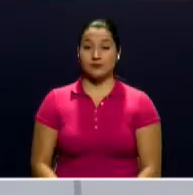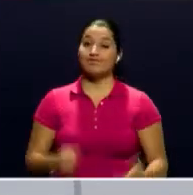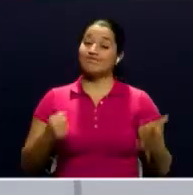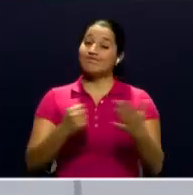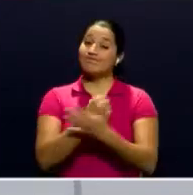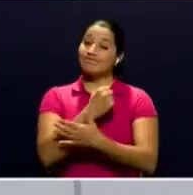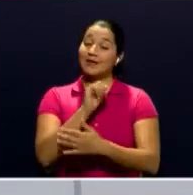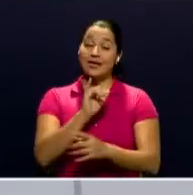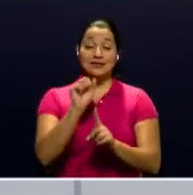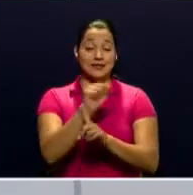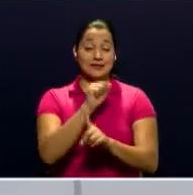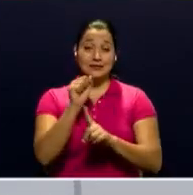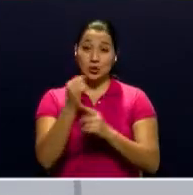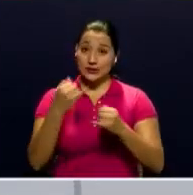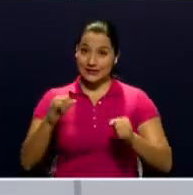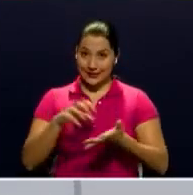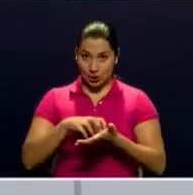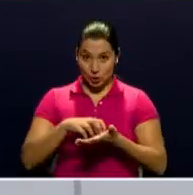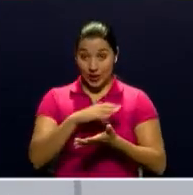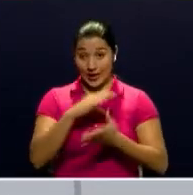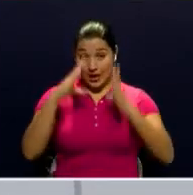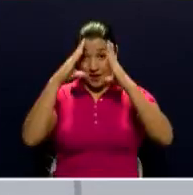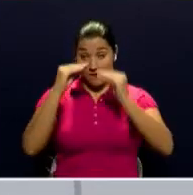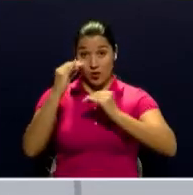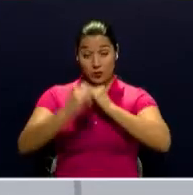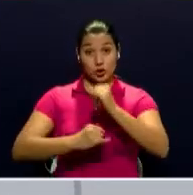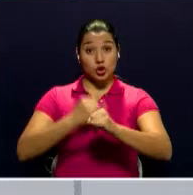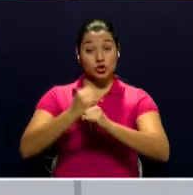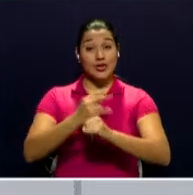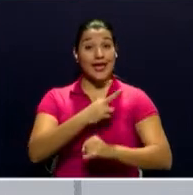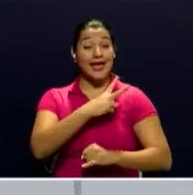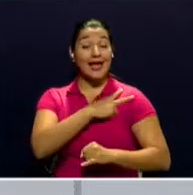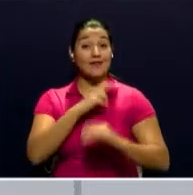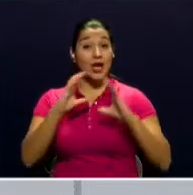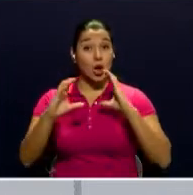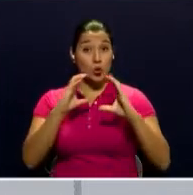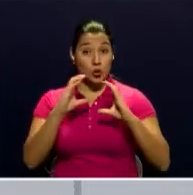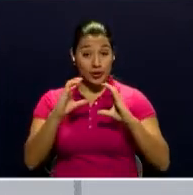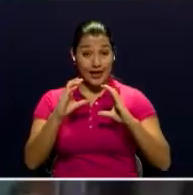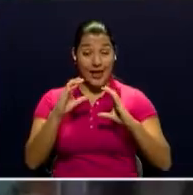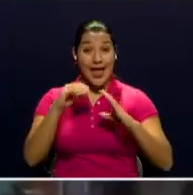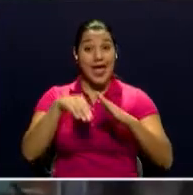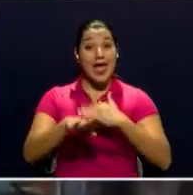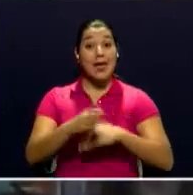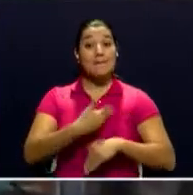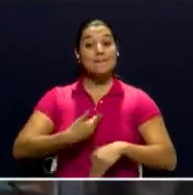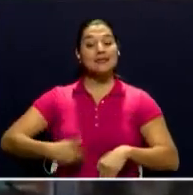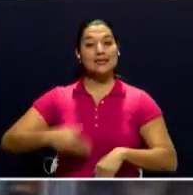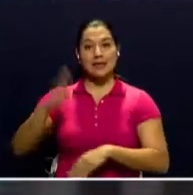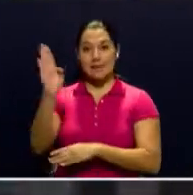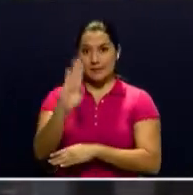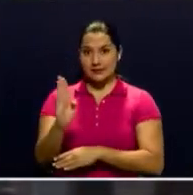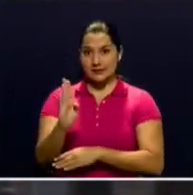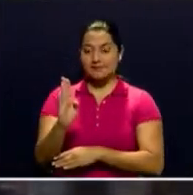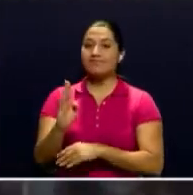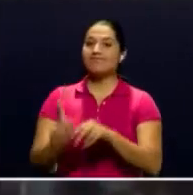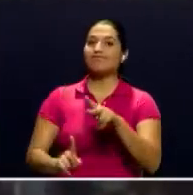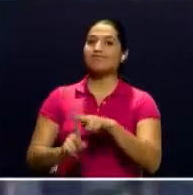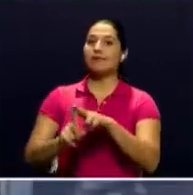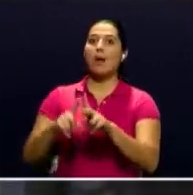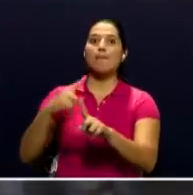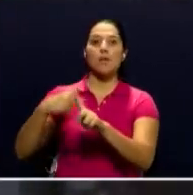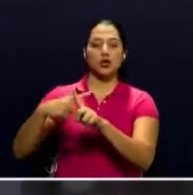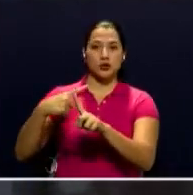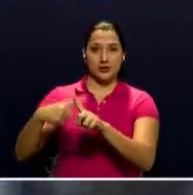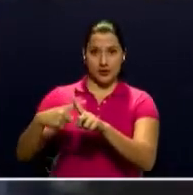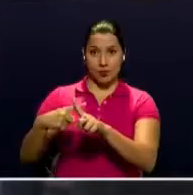Lamentable esta situación sin duda alguna. Y en informaciones internacionales, el jefe de comunicación de la presidencia de Brasil dio positivo tras